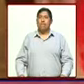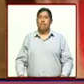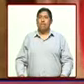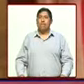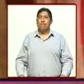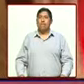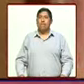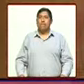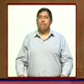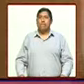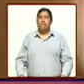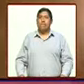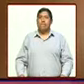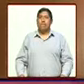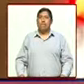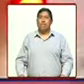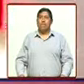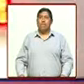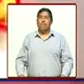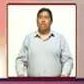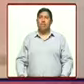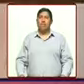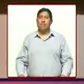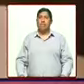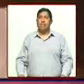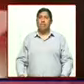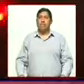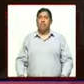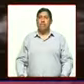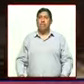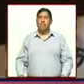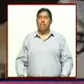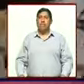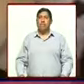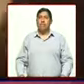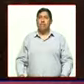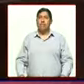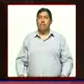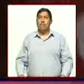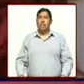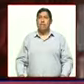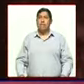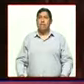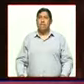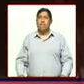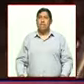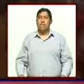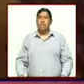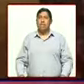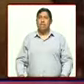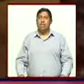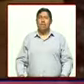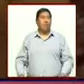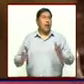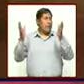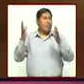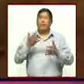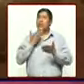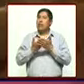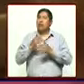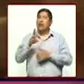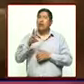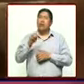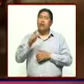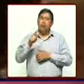La policía ya se está retirando justamente en esta camioneta. Vamos a ver hacia dónde se le estaría diciendo. Bueno, Walter, tú lo